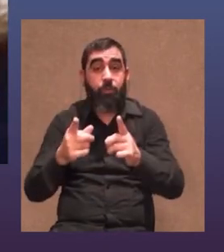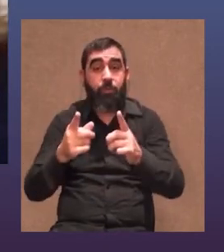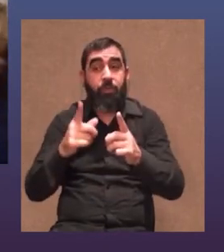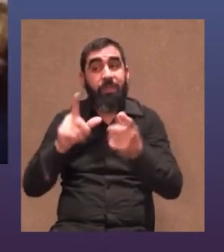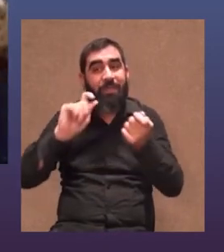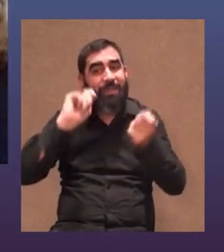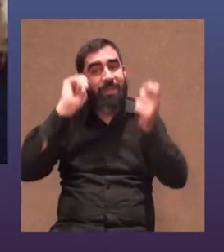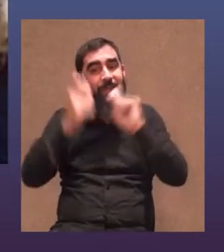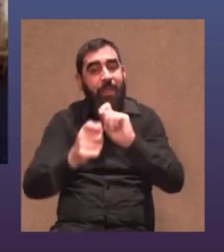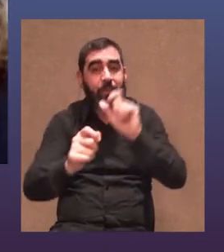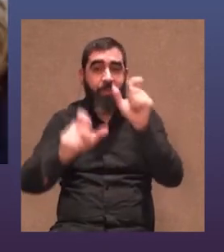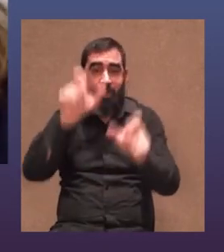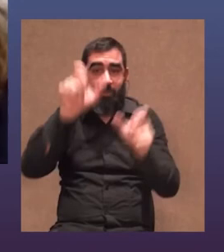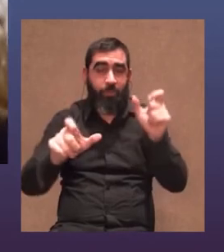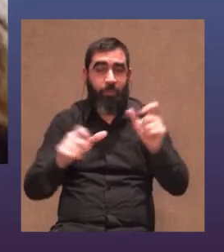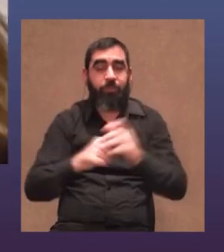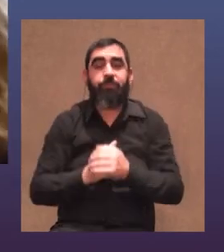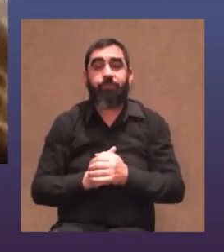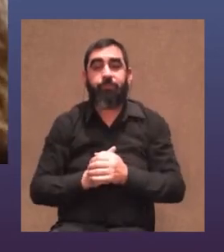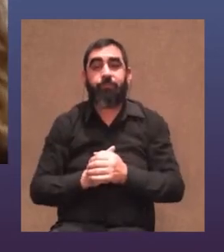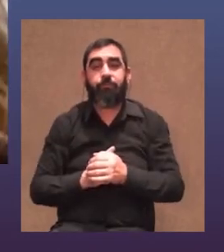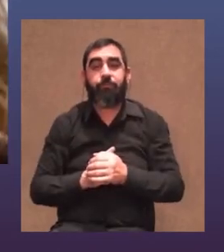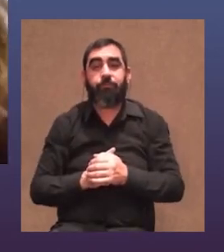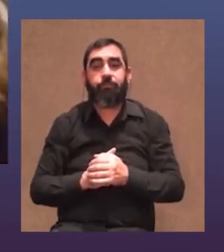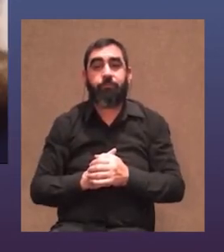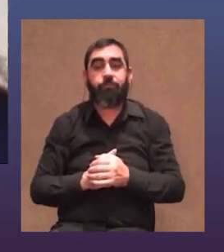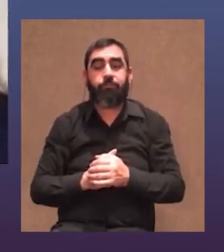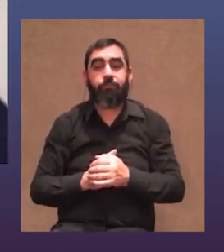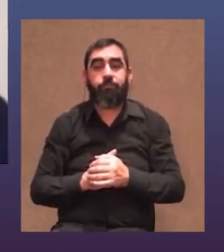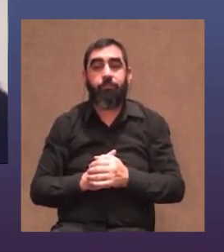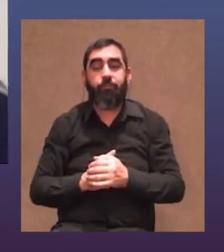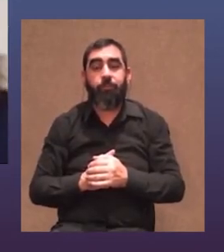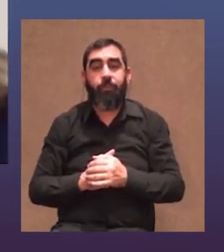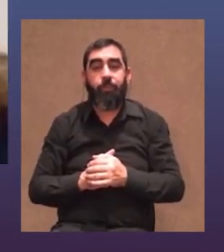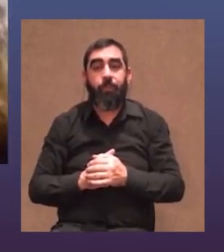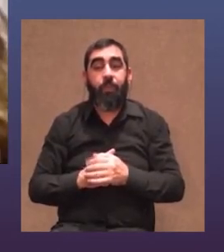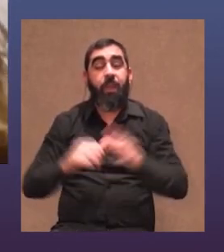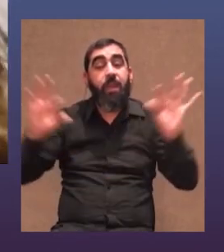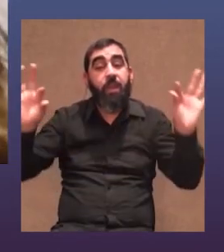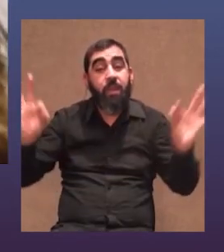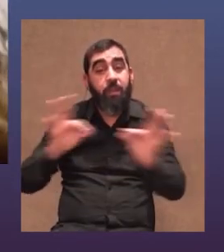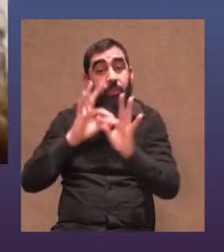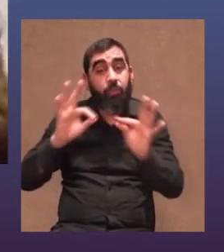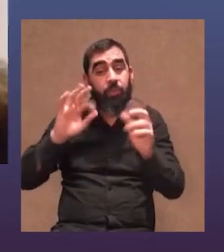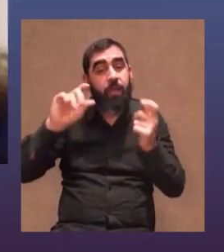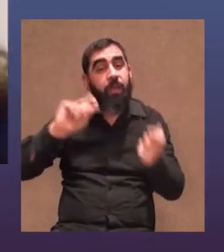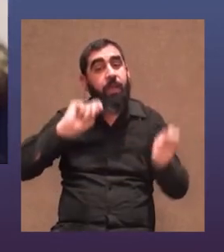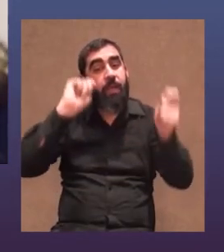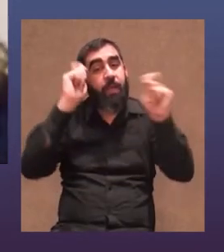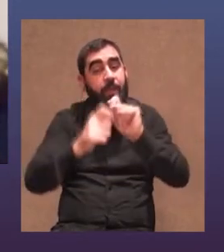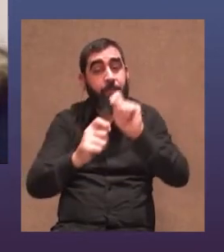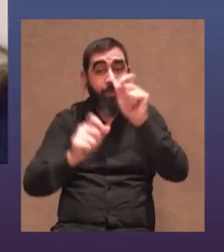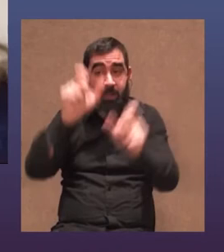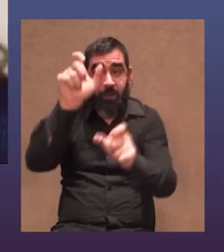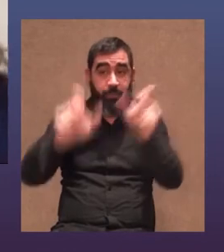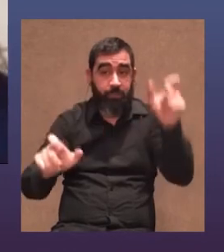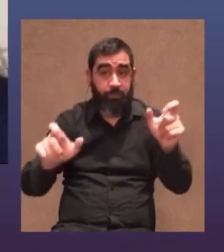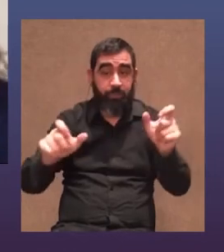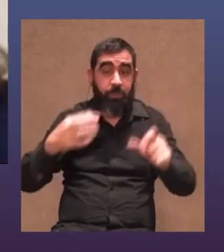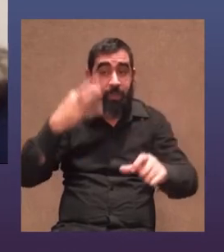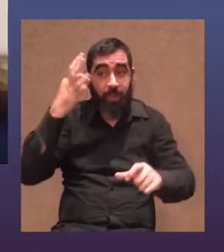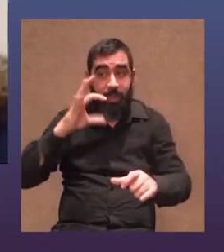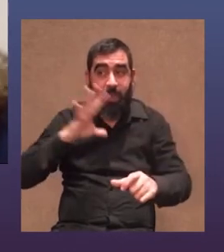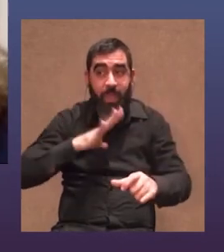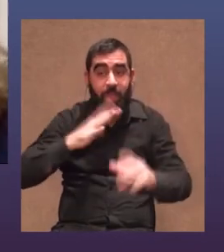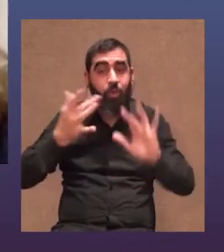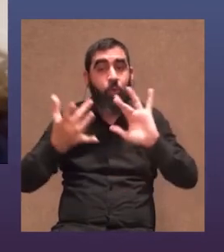transformadora, la música, el arte. La música es lo que transforma a las personas que tienen contacto